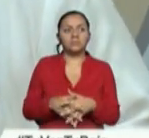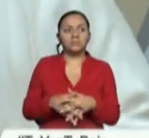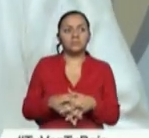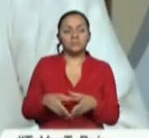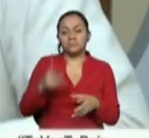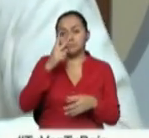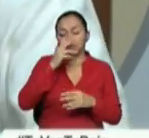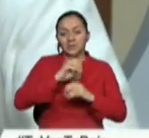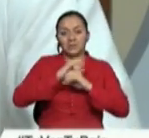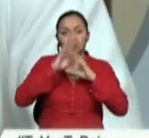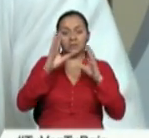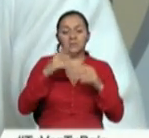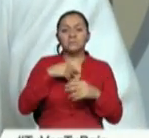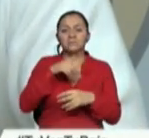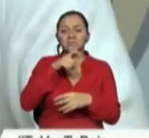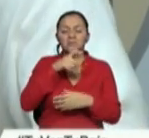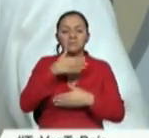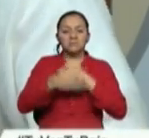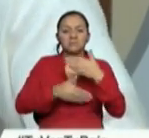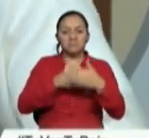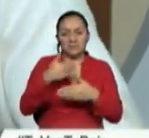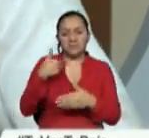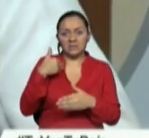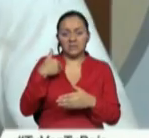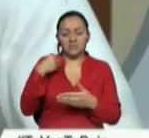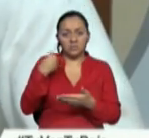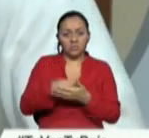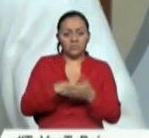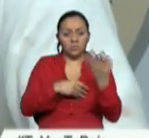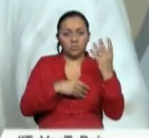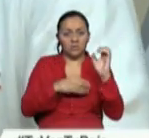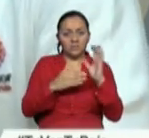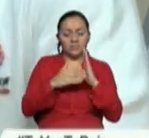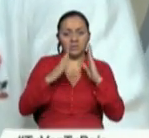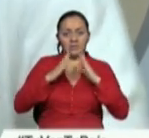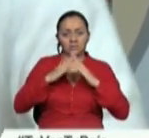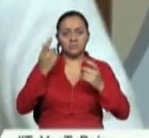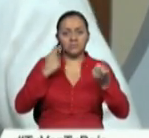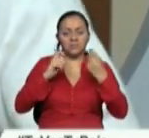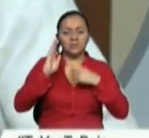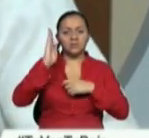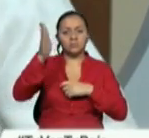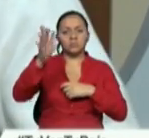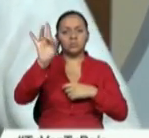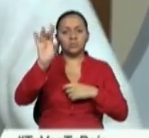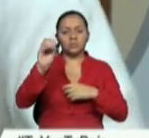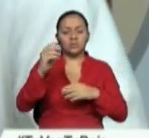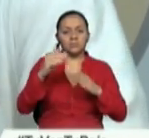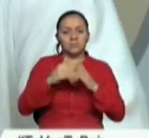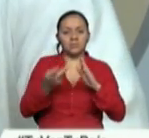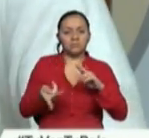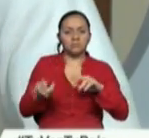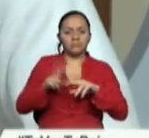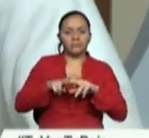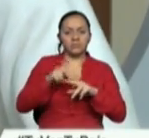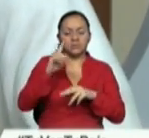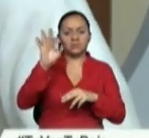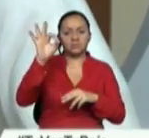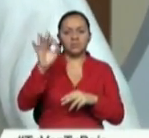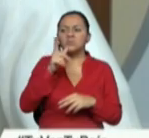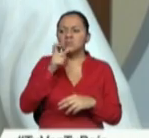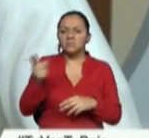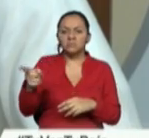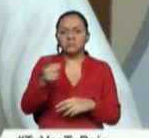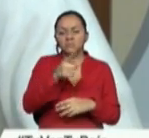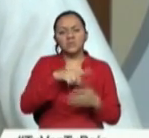pregunto quién de ustedes tiene la fortuna de comprar una casa 40,000 y venderla Después de 4 años 880,000 al doble al 100% quién está